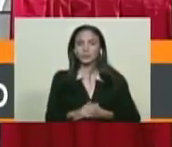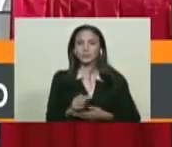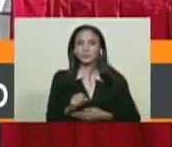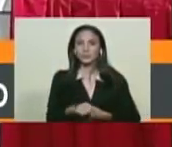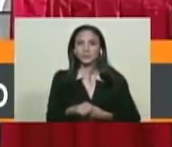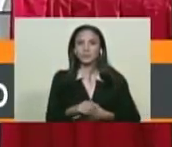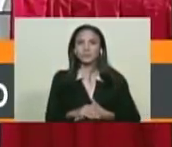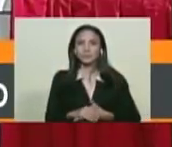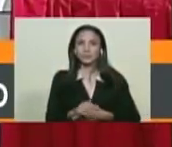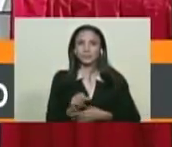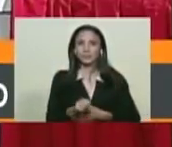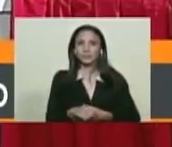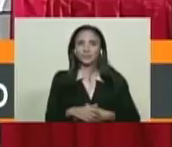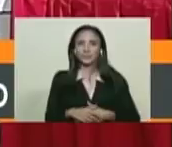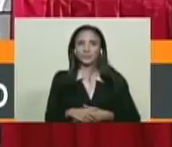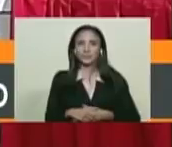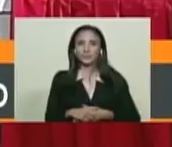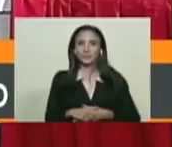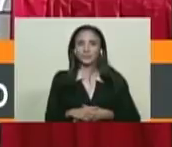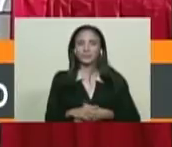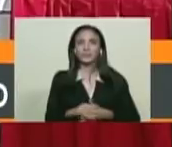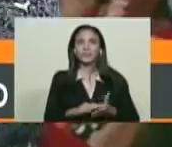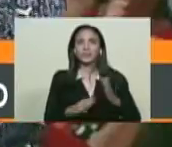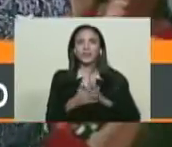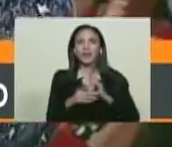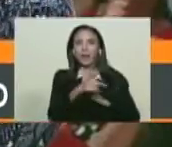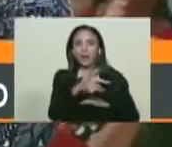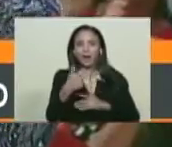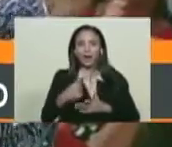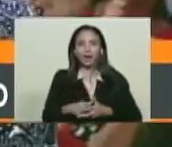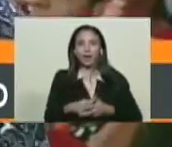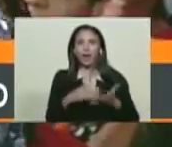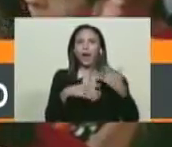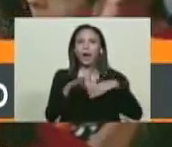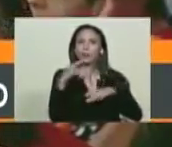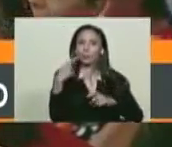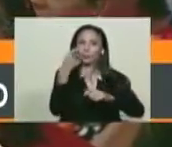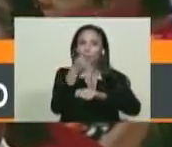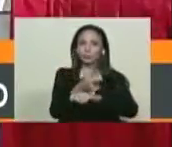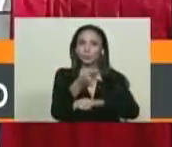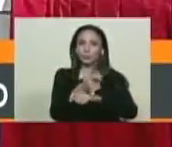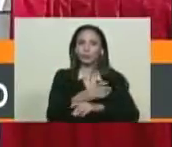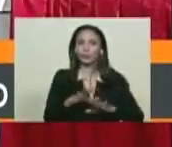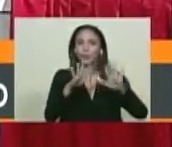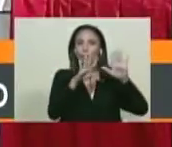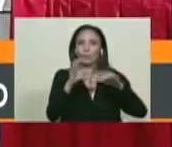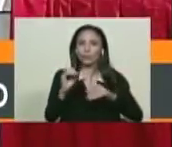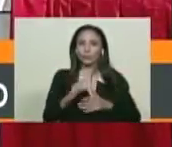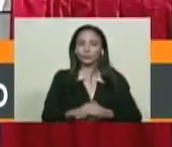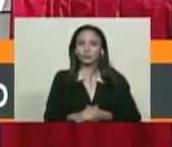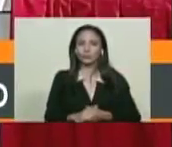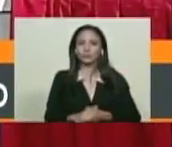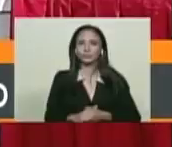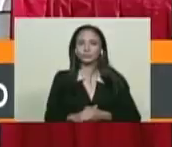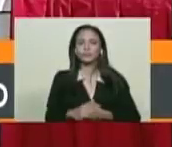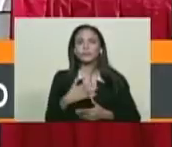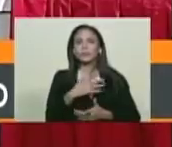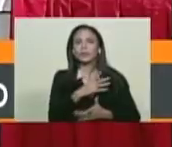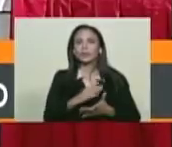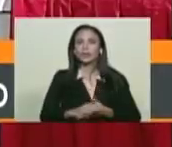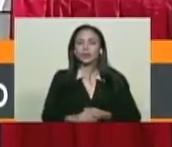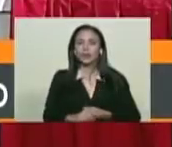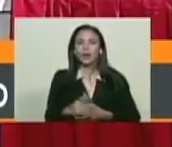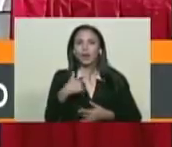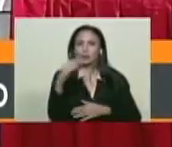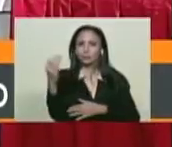año? ¿Tienes un micrófono? En el 90, presidente. Bueno, ella estaba recién graduada y ella venía a